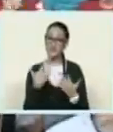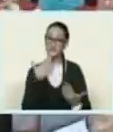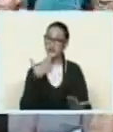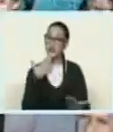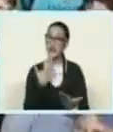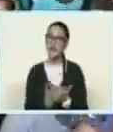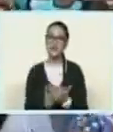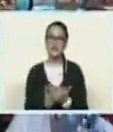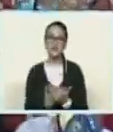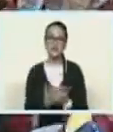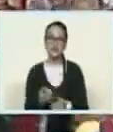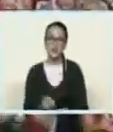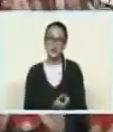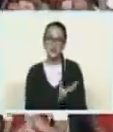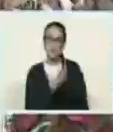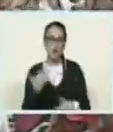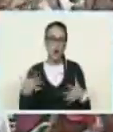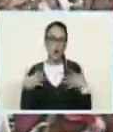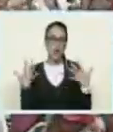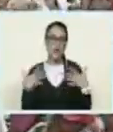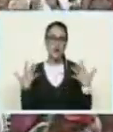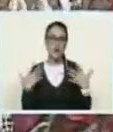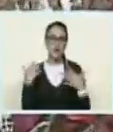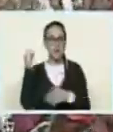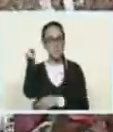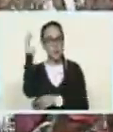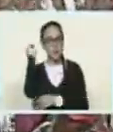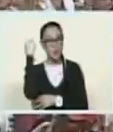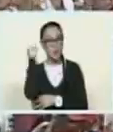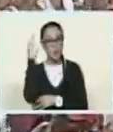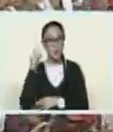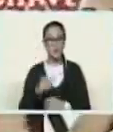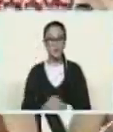porque llenaron de energía, de alegría esta campaña.